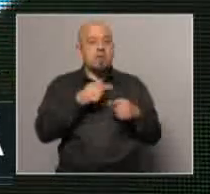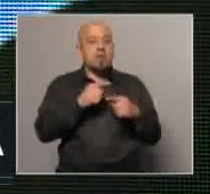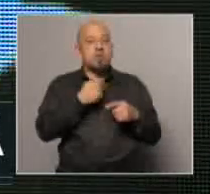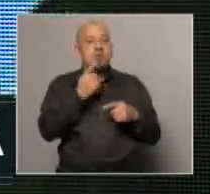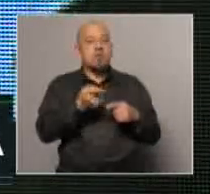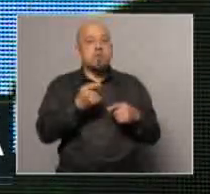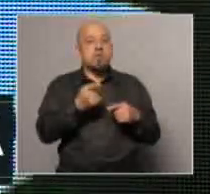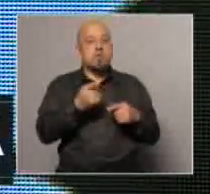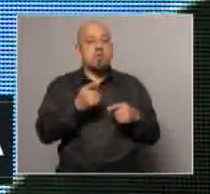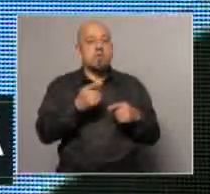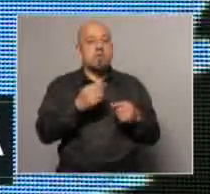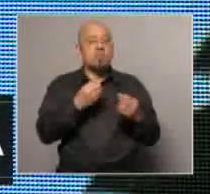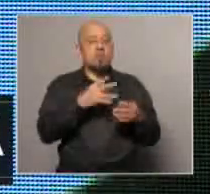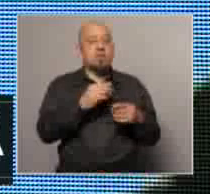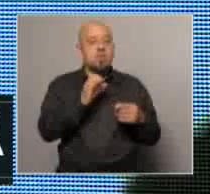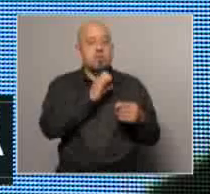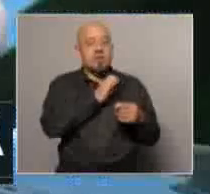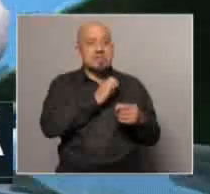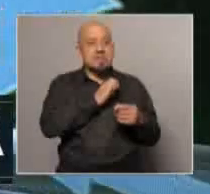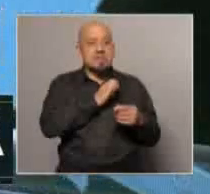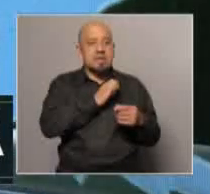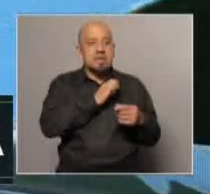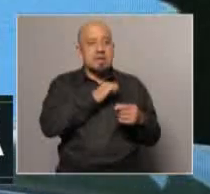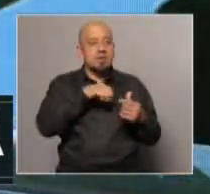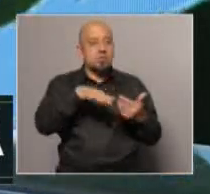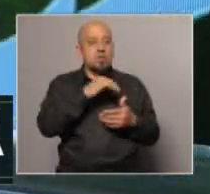resto, porque es un estado federal, Australia, entonces